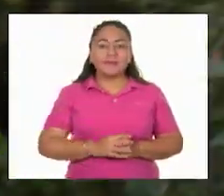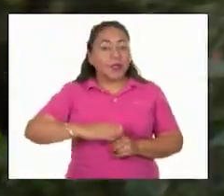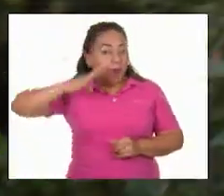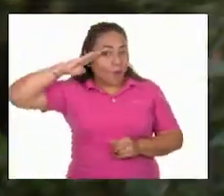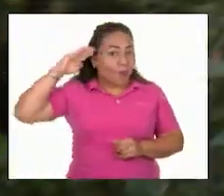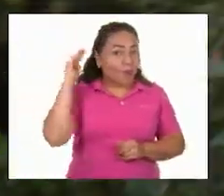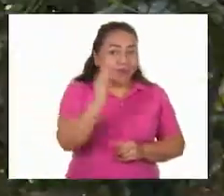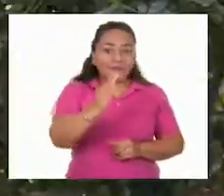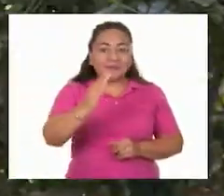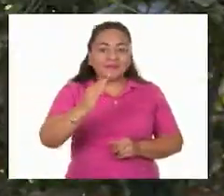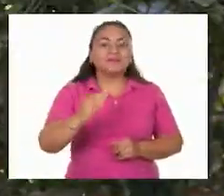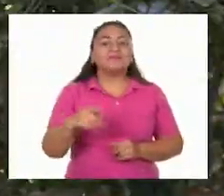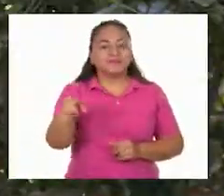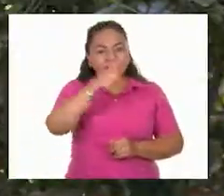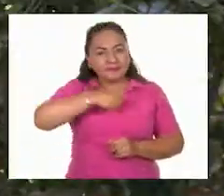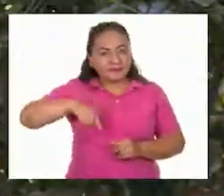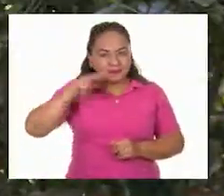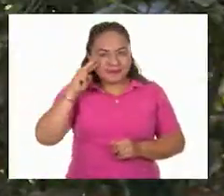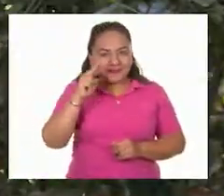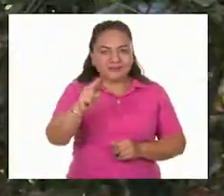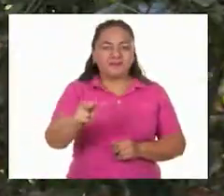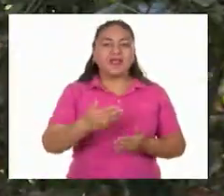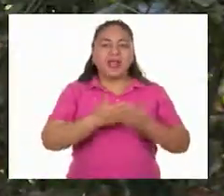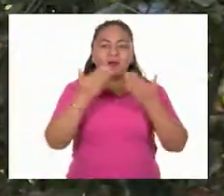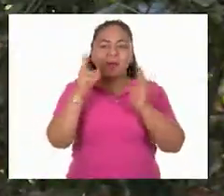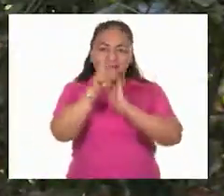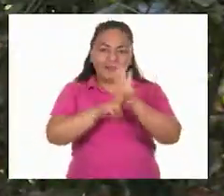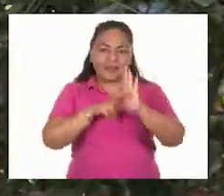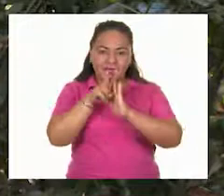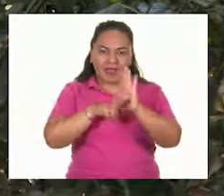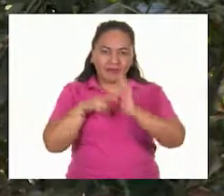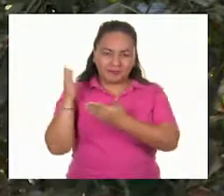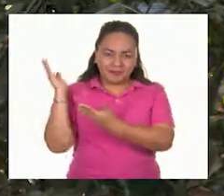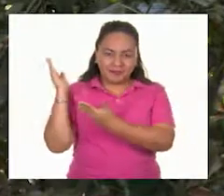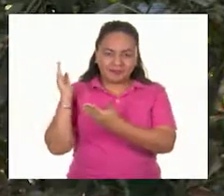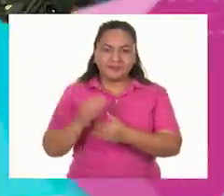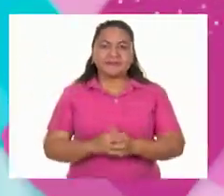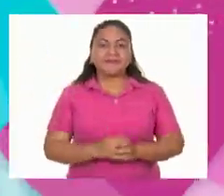¡Hola! ¡Vamos a ver el siguiente video!